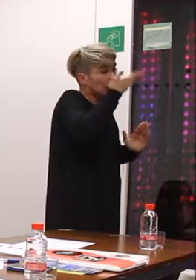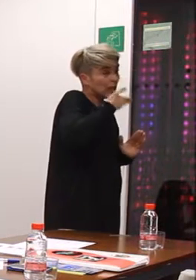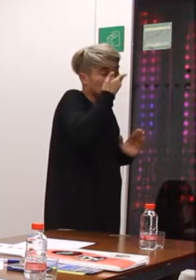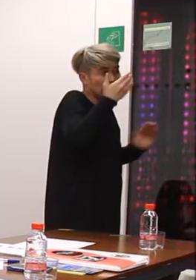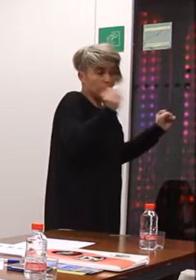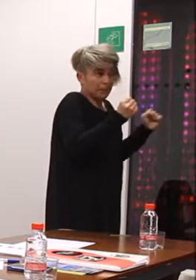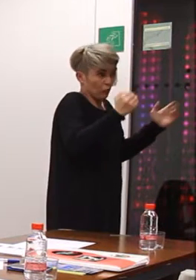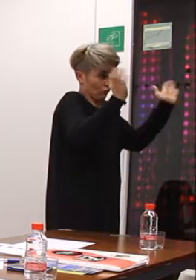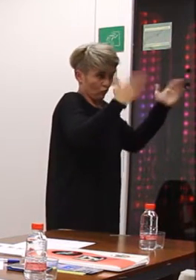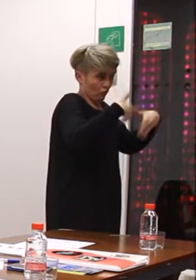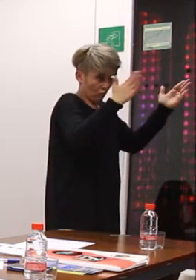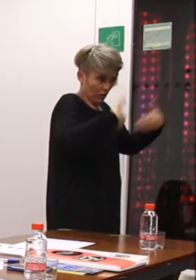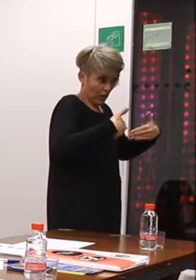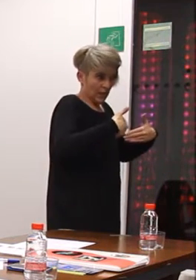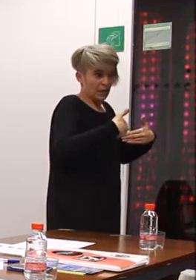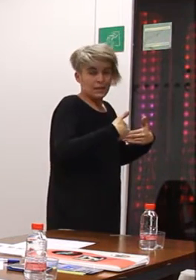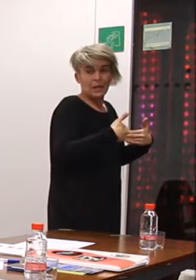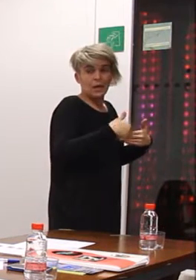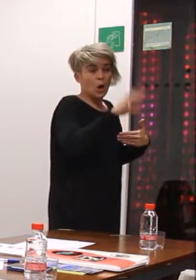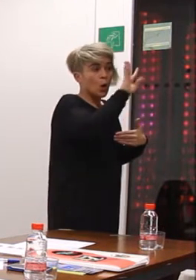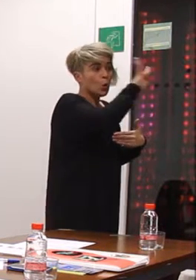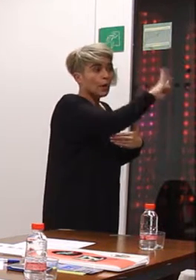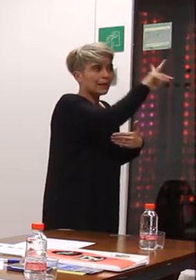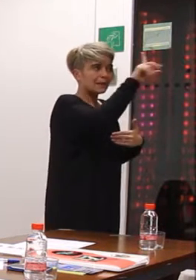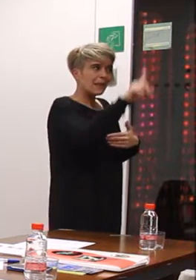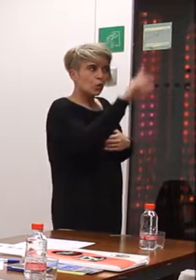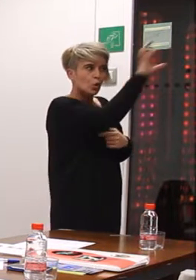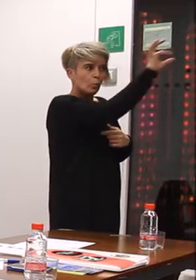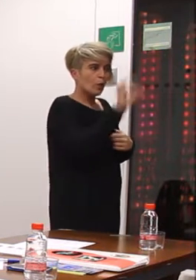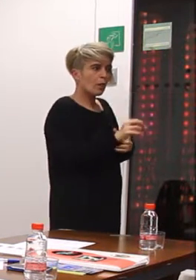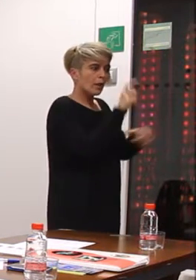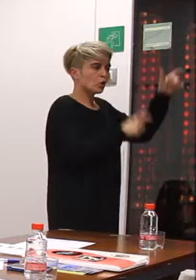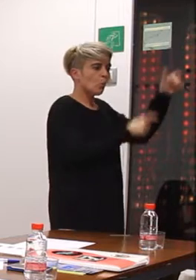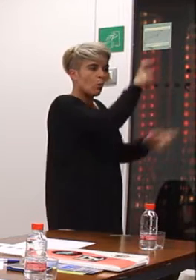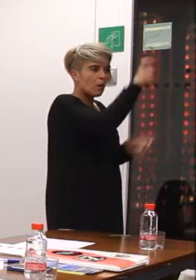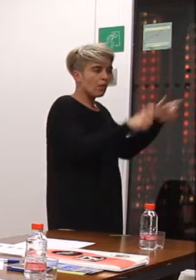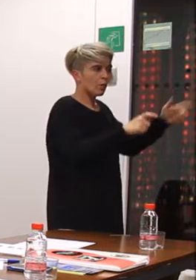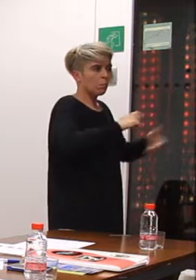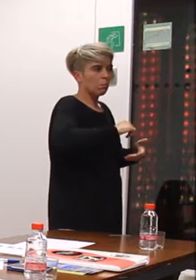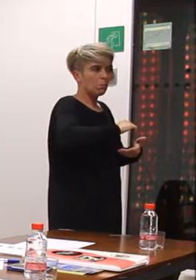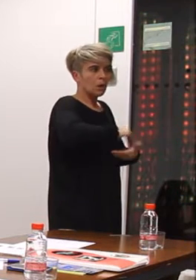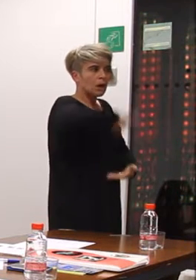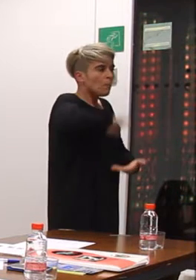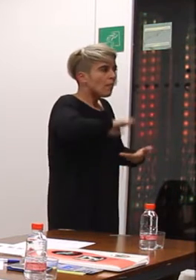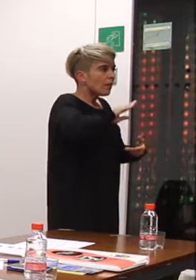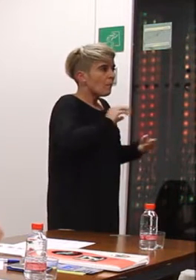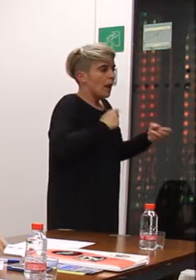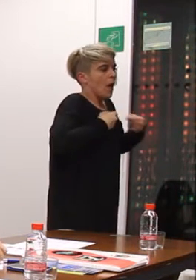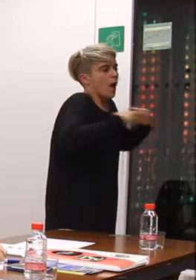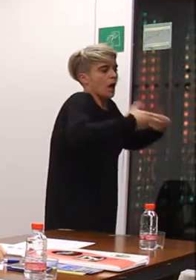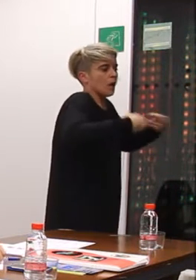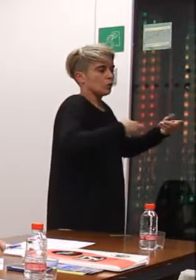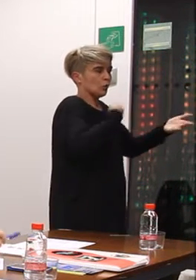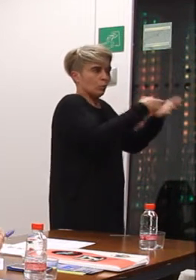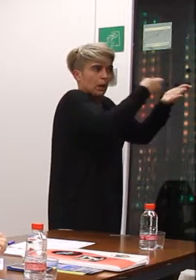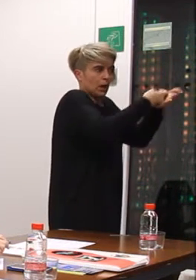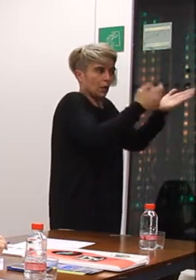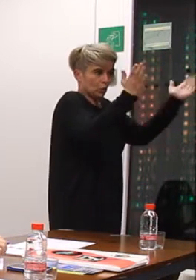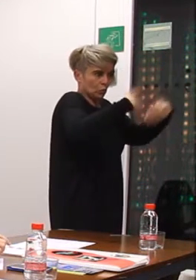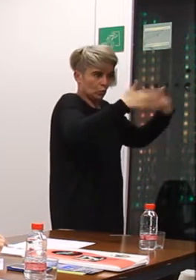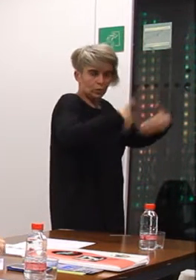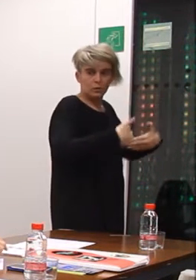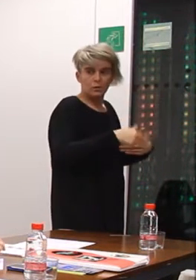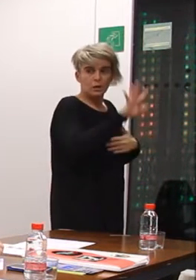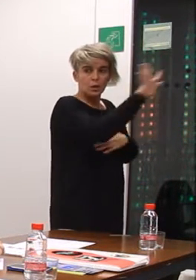el 41% de la población no tiene capacidad para afrontar ningún tipo de gasto imprevisto y que el 46%